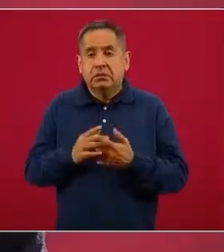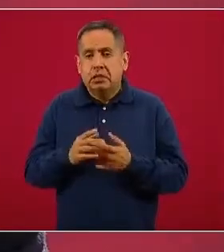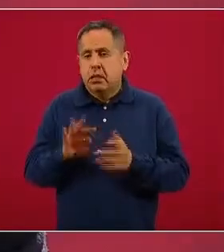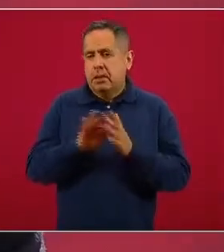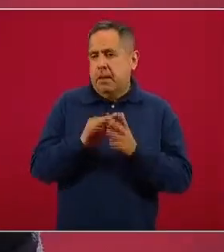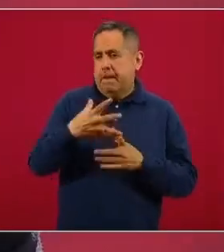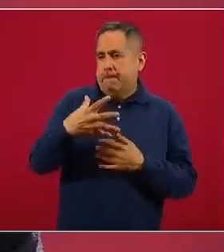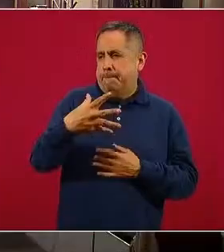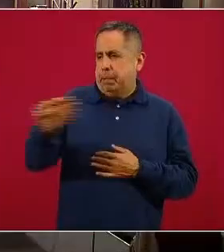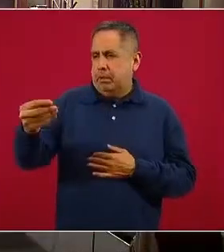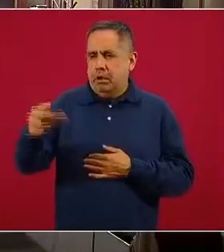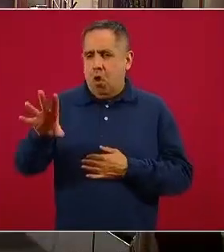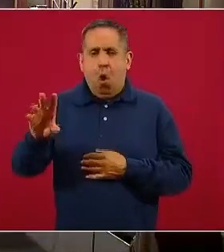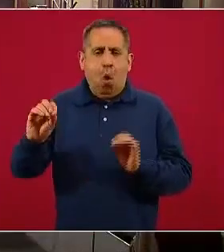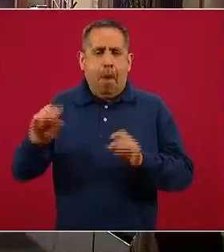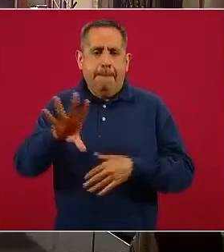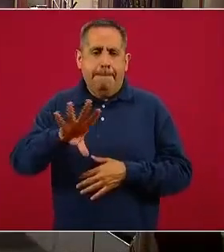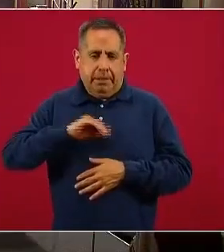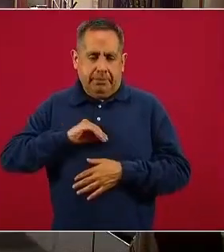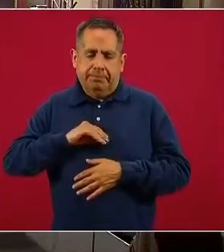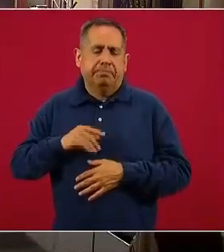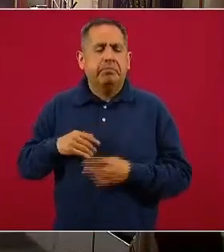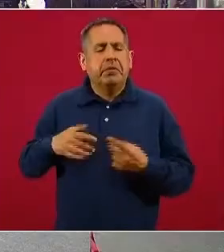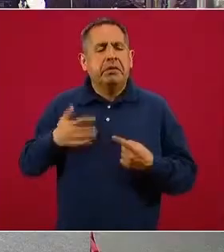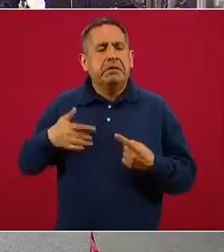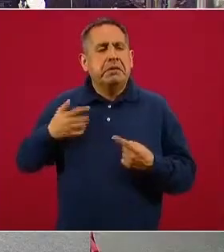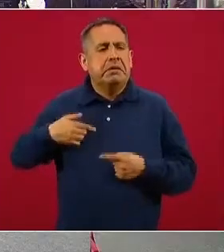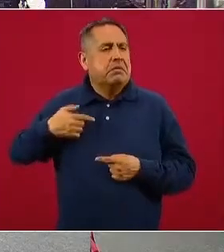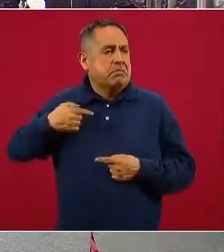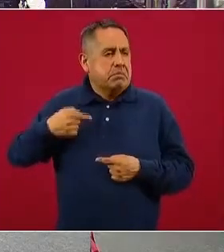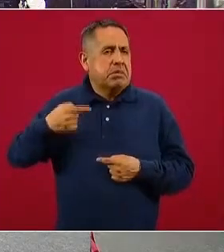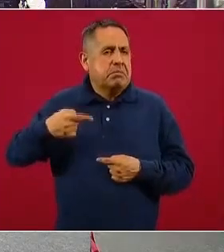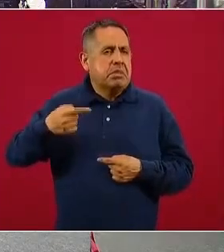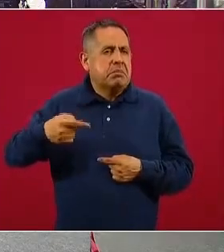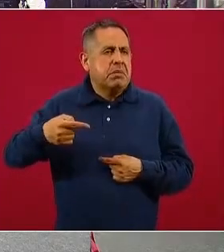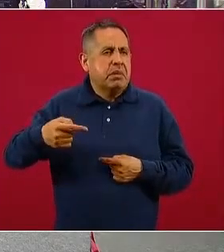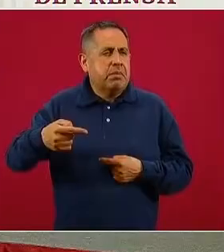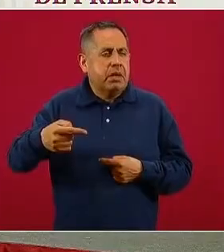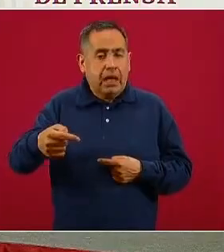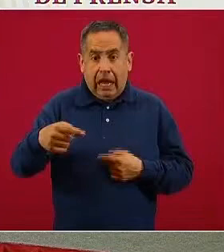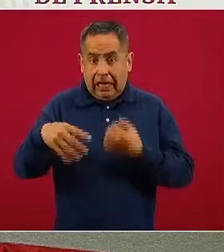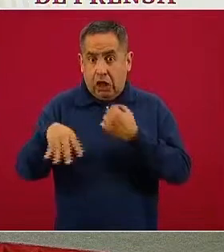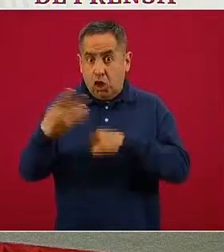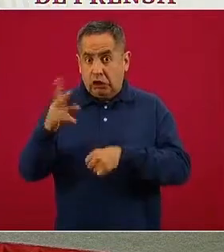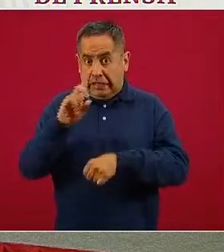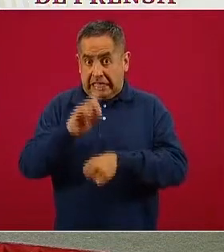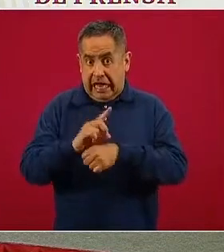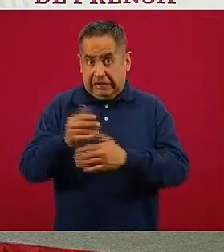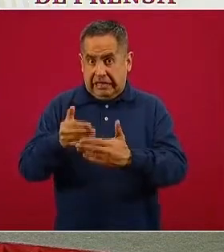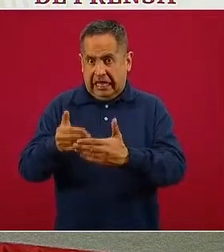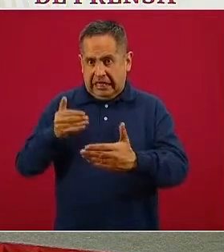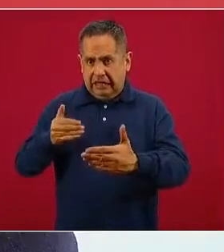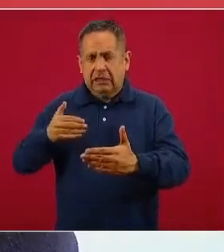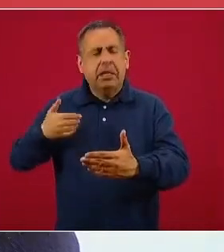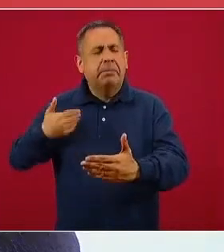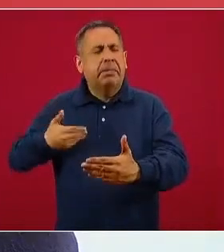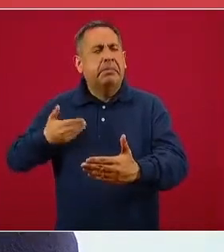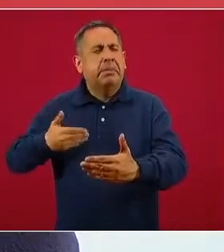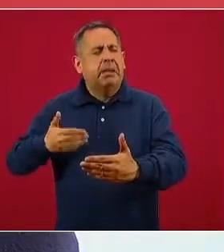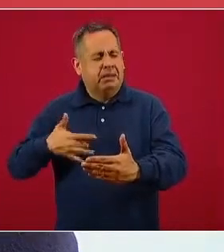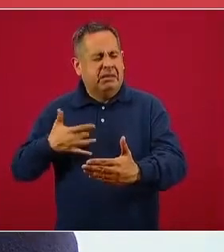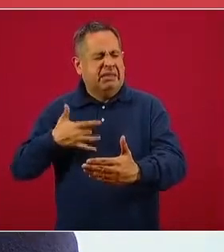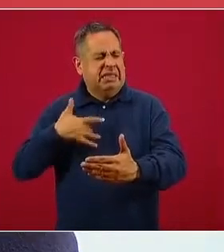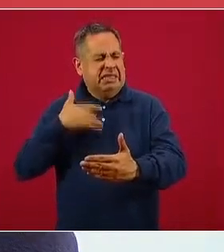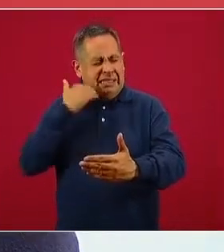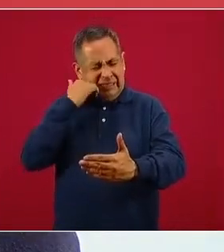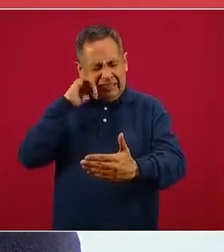se contagia puede terminar expresando signos y síntomas de la enfermedad hasta 14 días después de